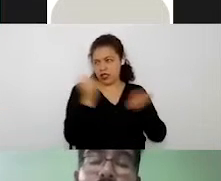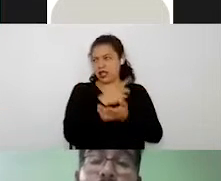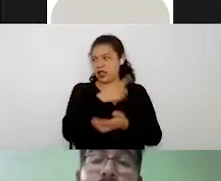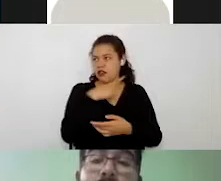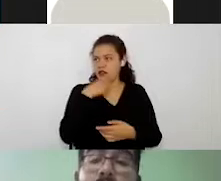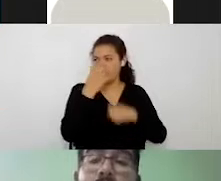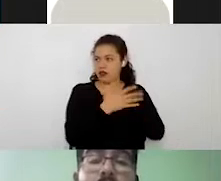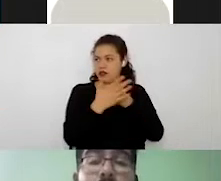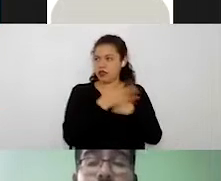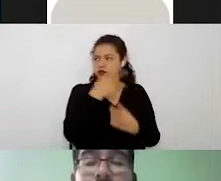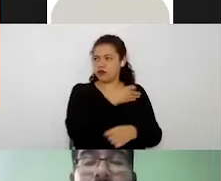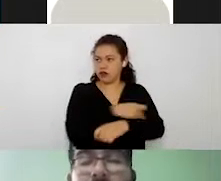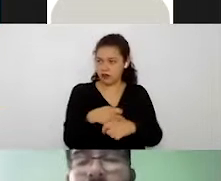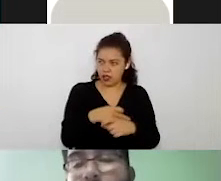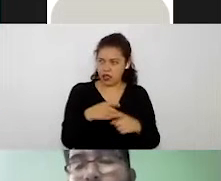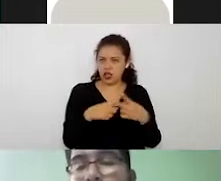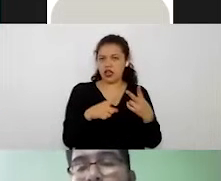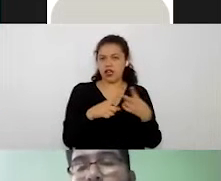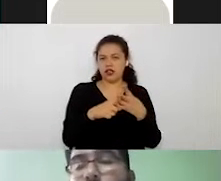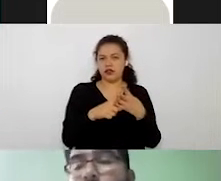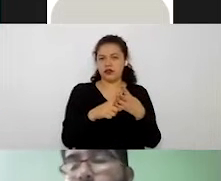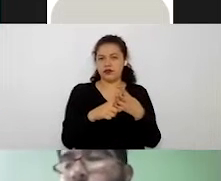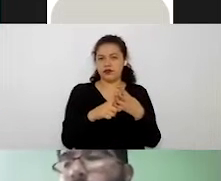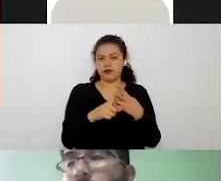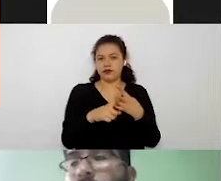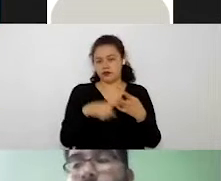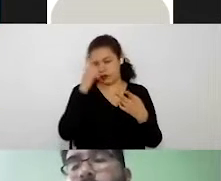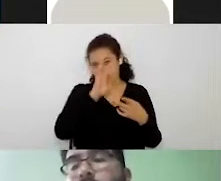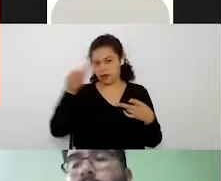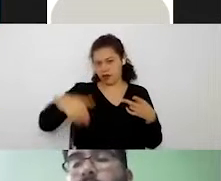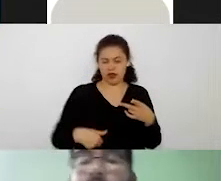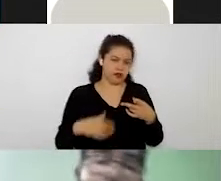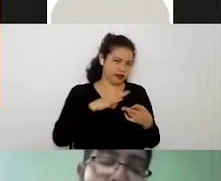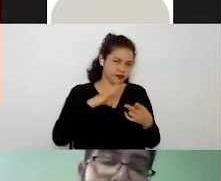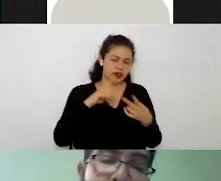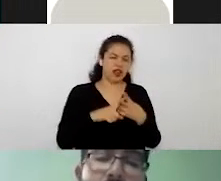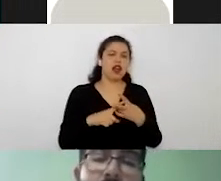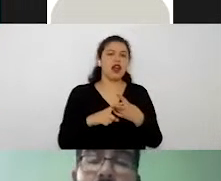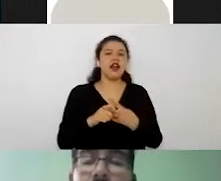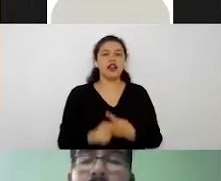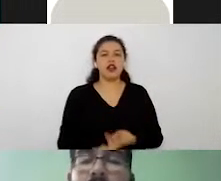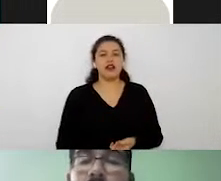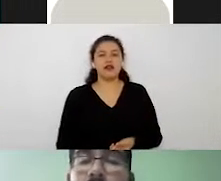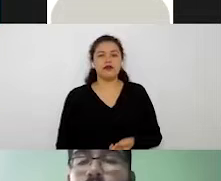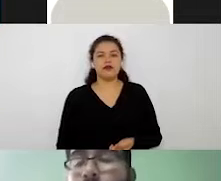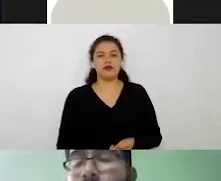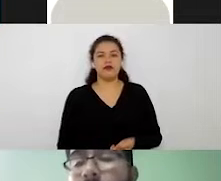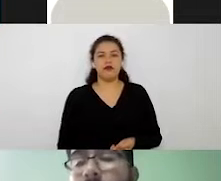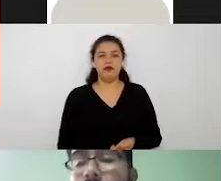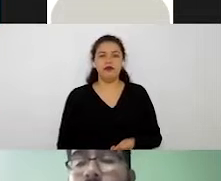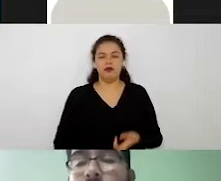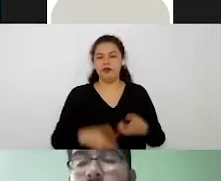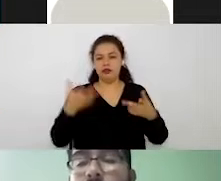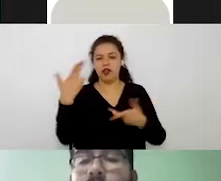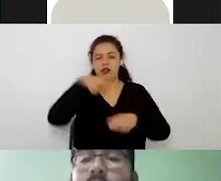a su familiar o a su familia que pues tuvo un accidente, que se va a trasladar a algún hospital